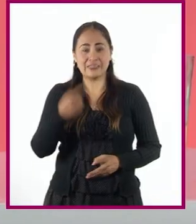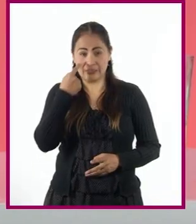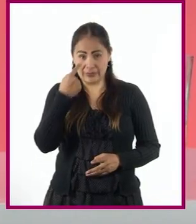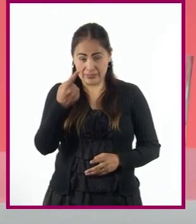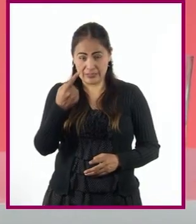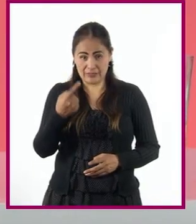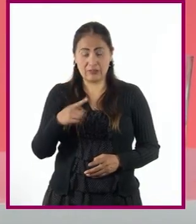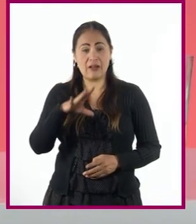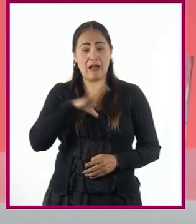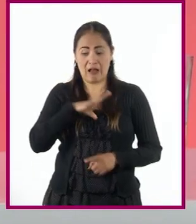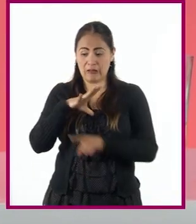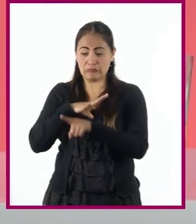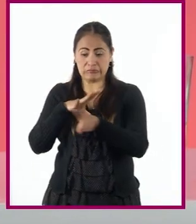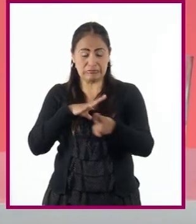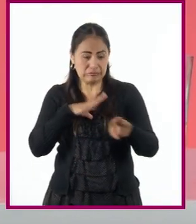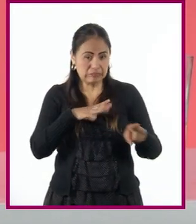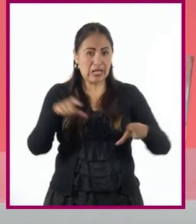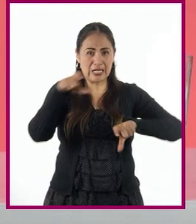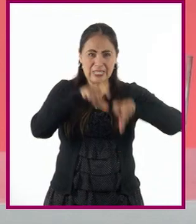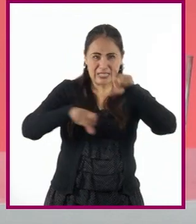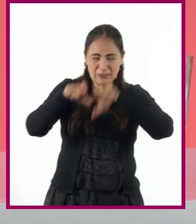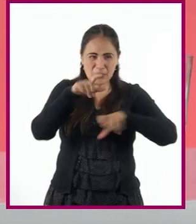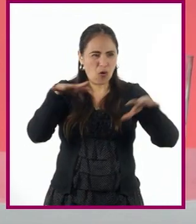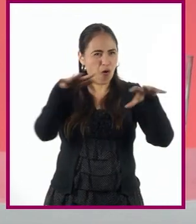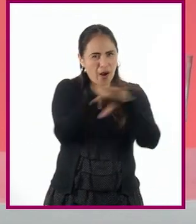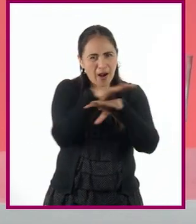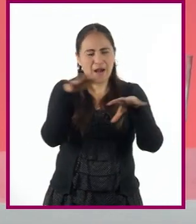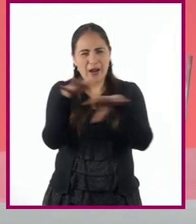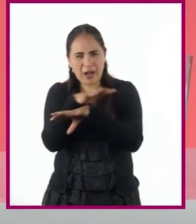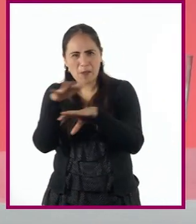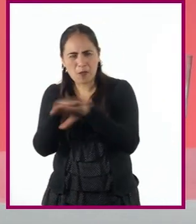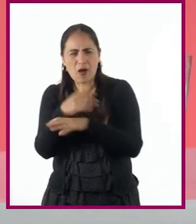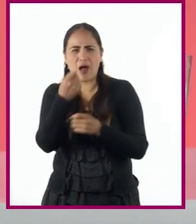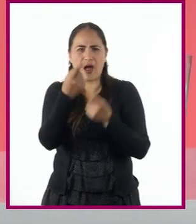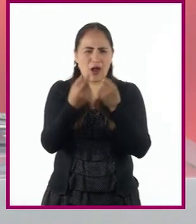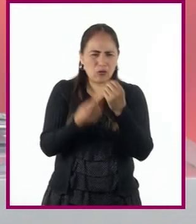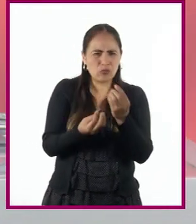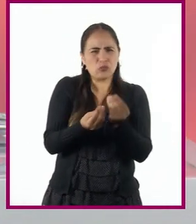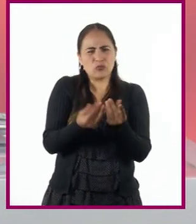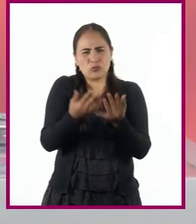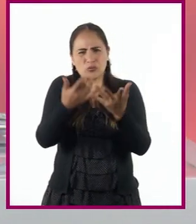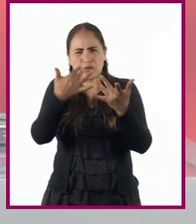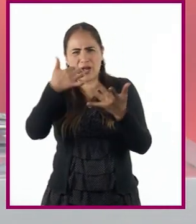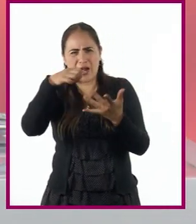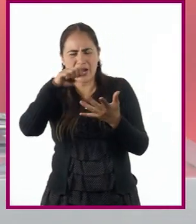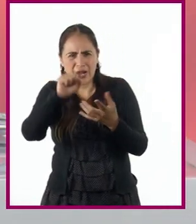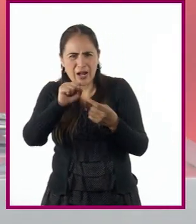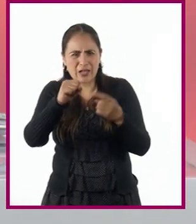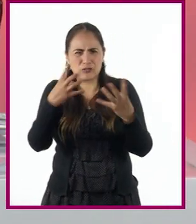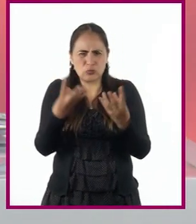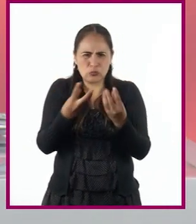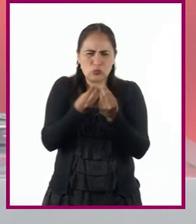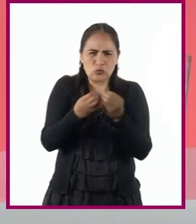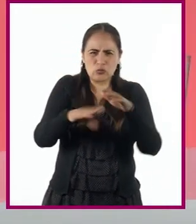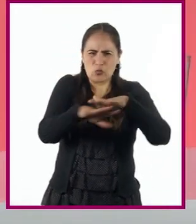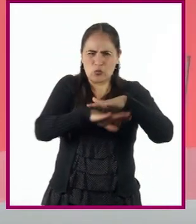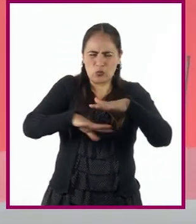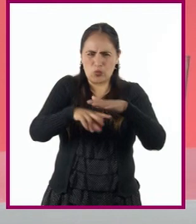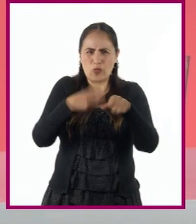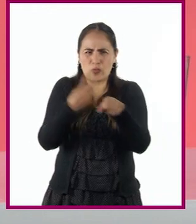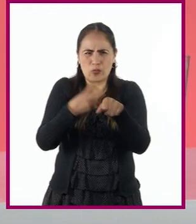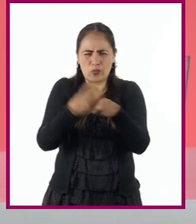existe gran variedad de cambios químicos y en muchos de ellos se pueden producir reacciones de efervescencia, de precipitación o de